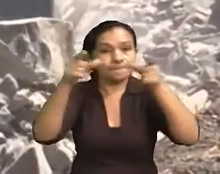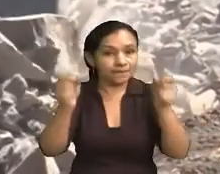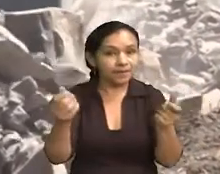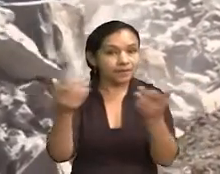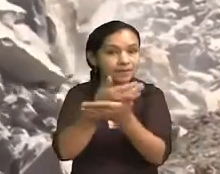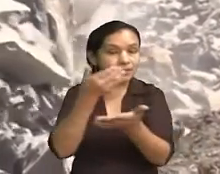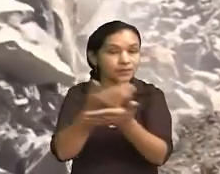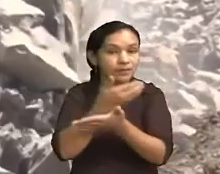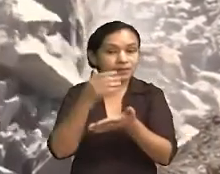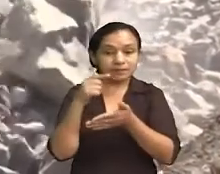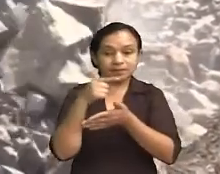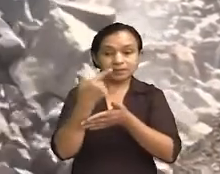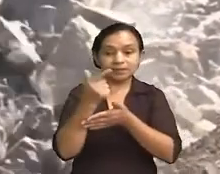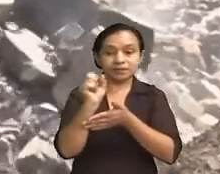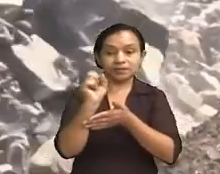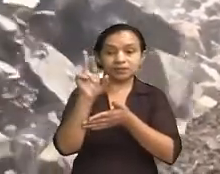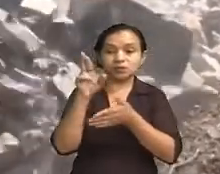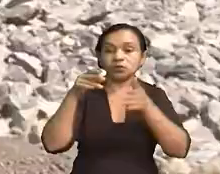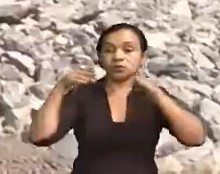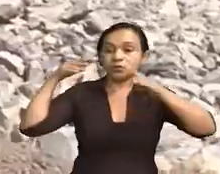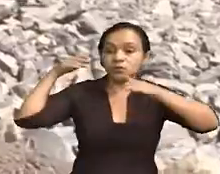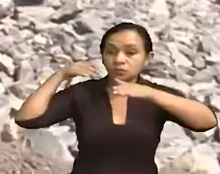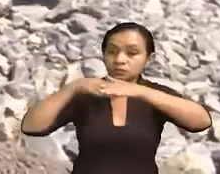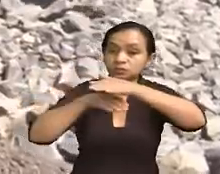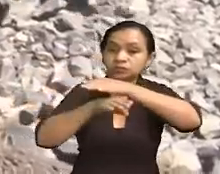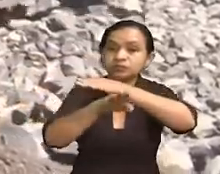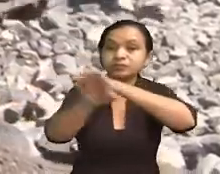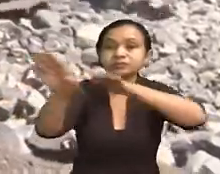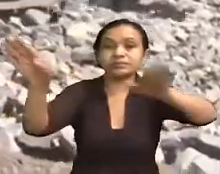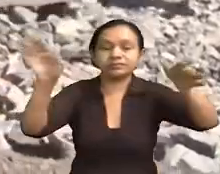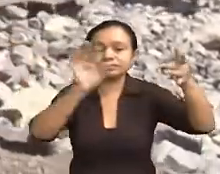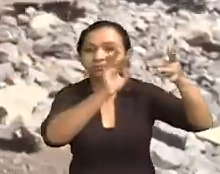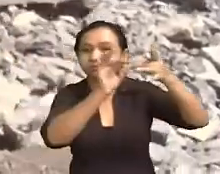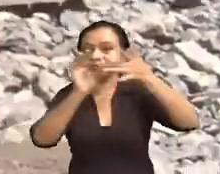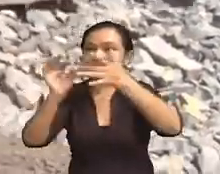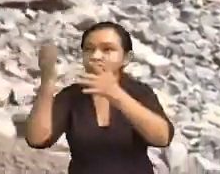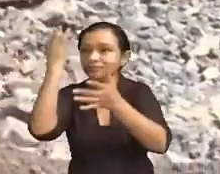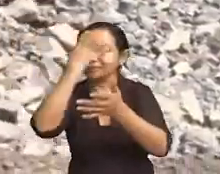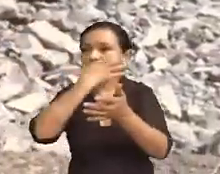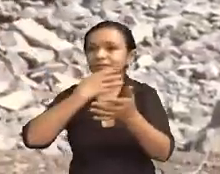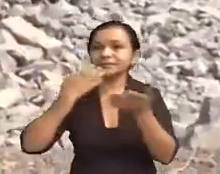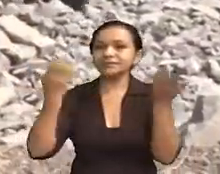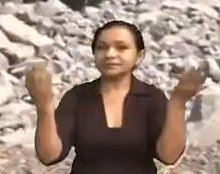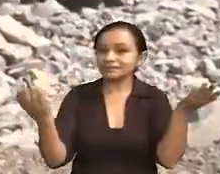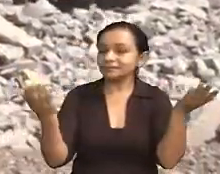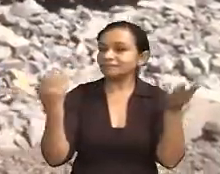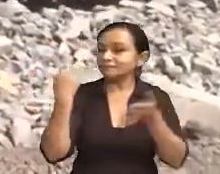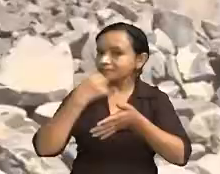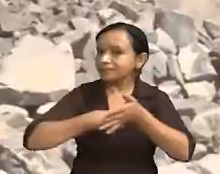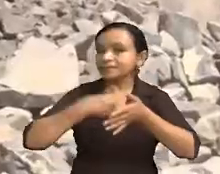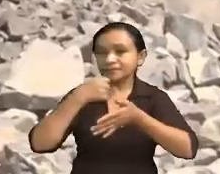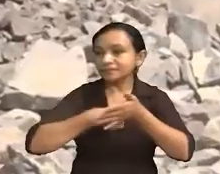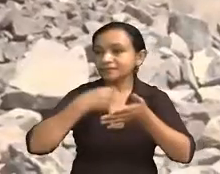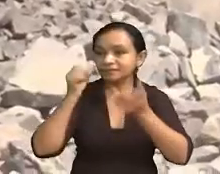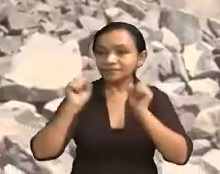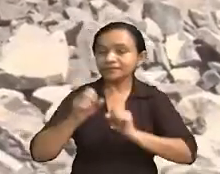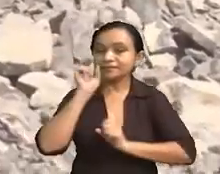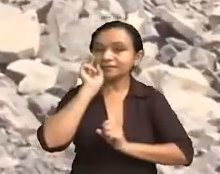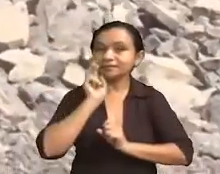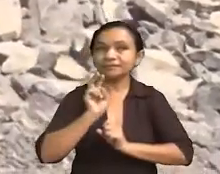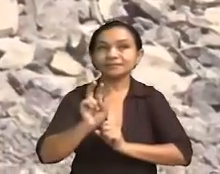Que ese es más que un puente, pues. Esa es una obra sí, tremenda, ¿no? Luego, muestran ese esfuerzo que se ve así.